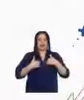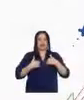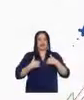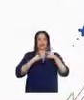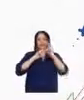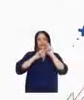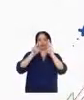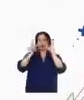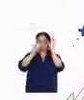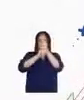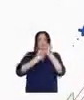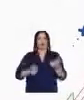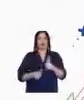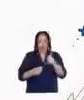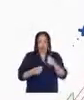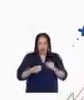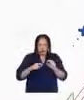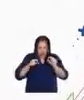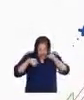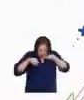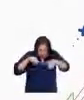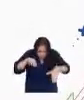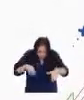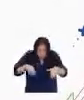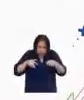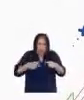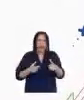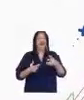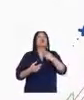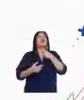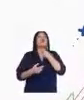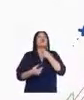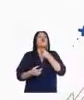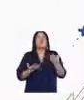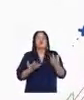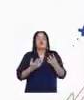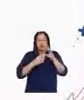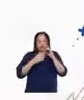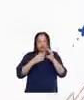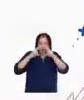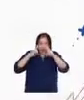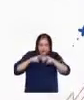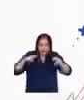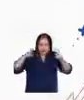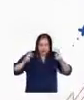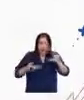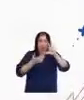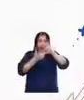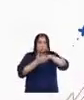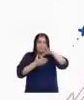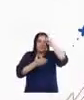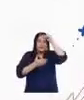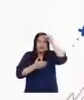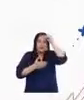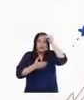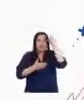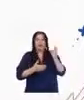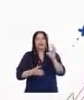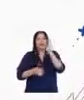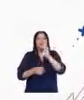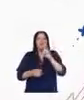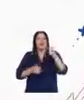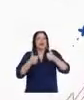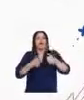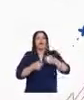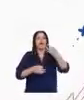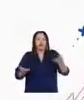resultados. Los buceadores, a los que les encanta investigar, aprender y buscan la verdad.